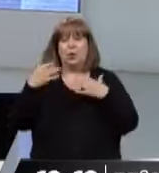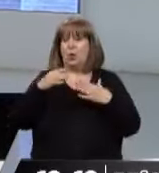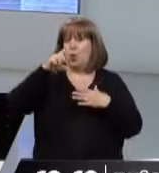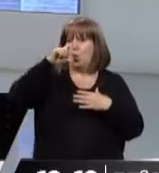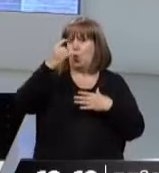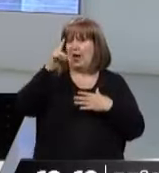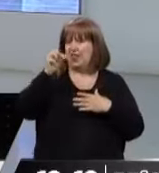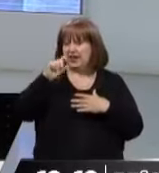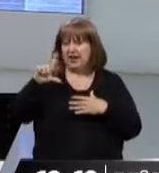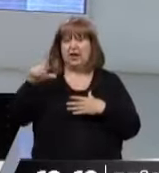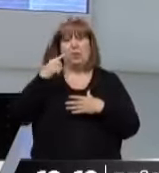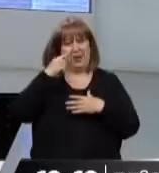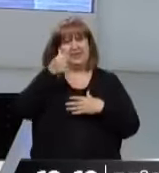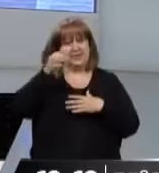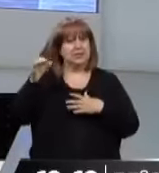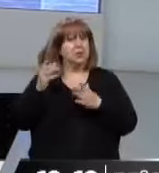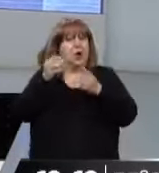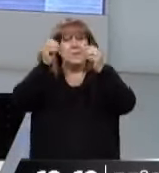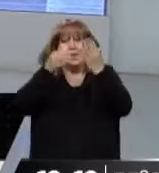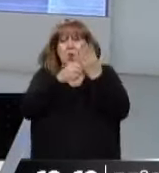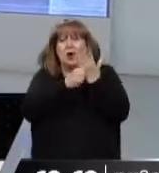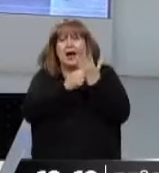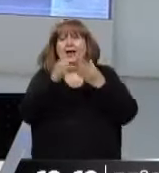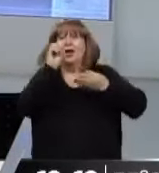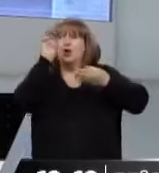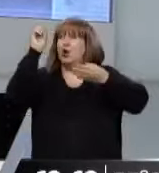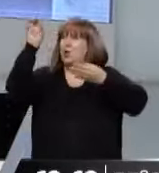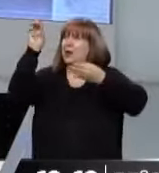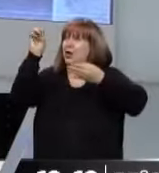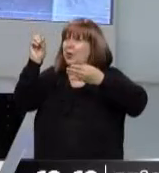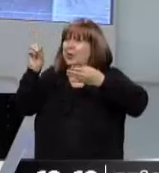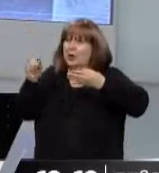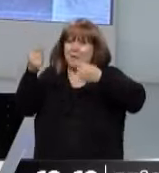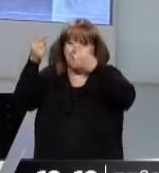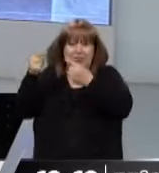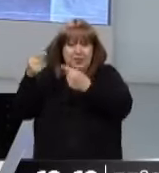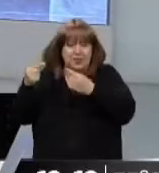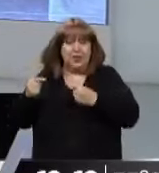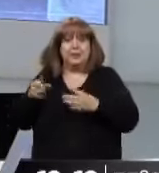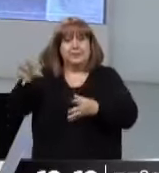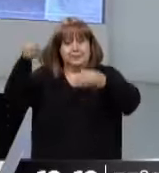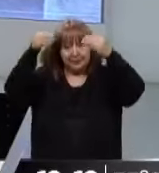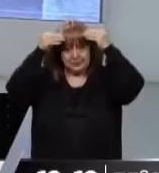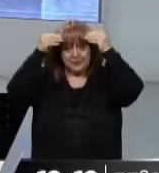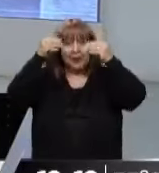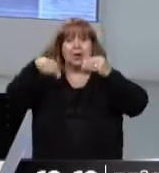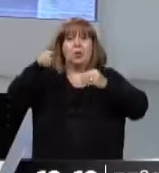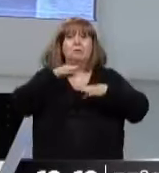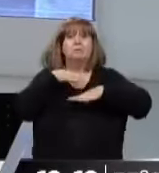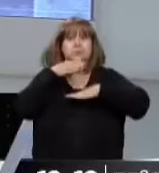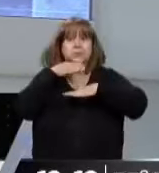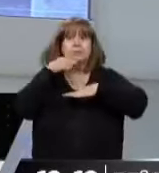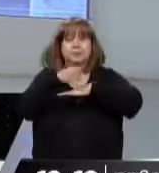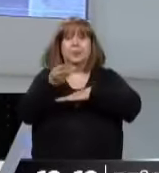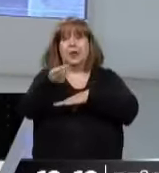rico, 1.600 pesos. ¿Sí? Son los precios que vamos a tener que tener en cuenta, váyanlos asimilando, porque cuando vayan a las carnicerías, más